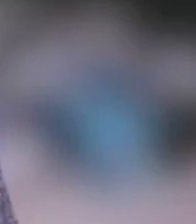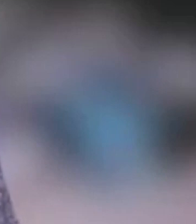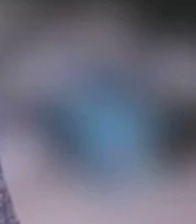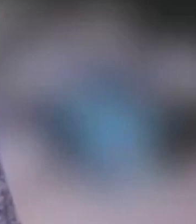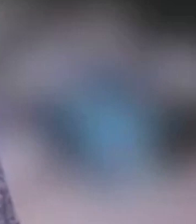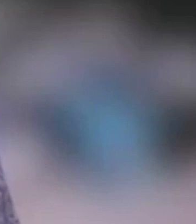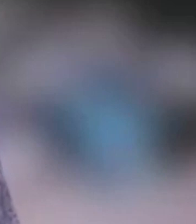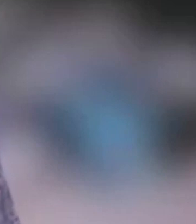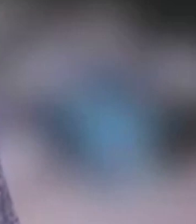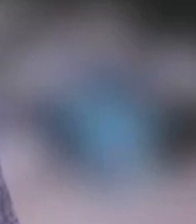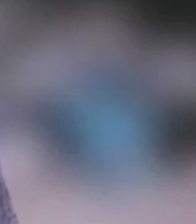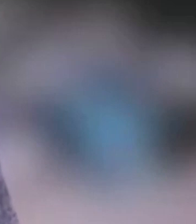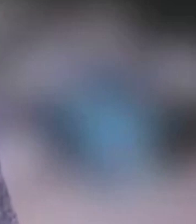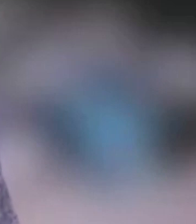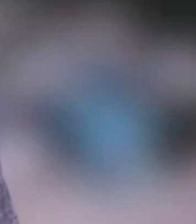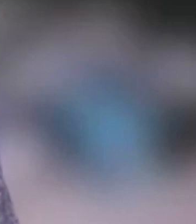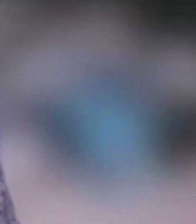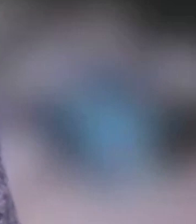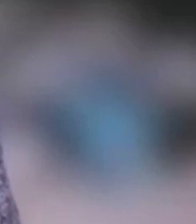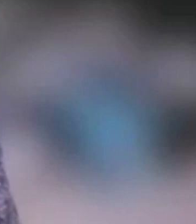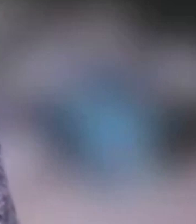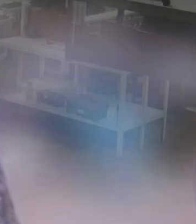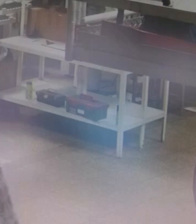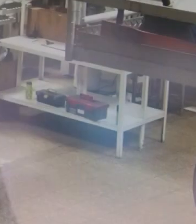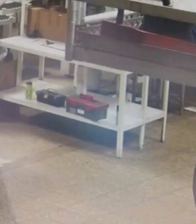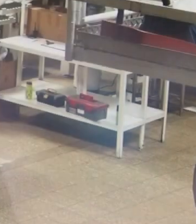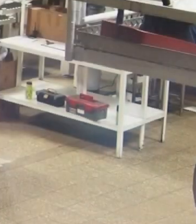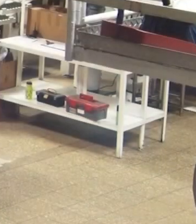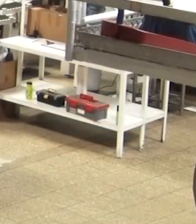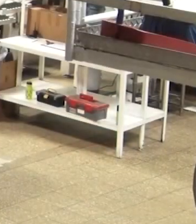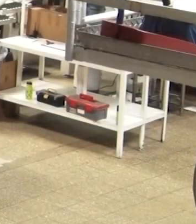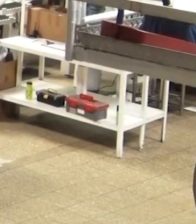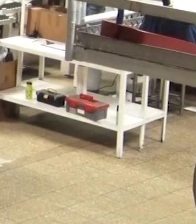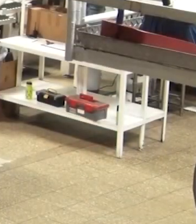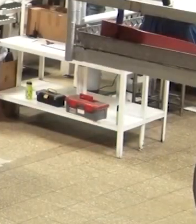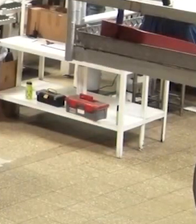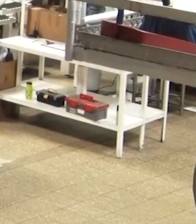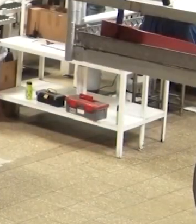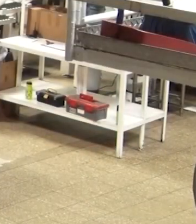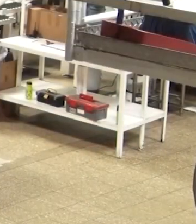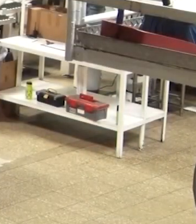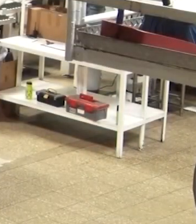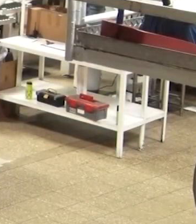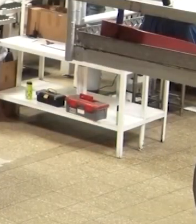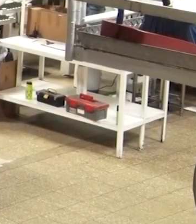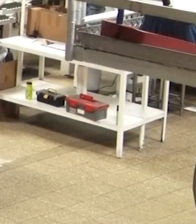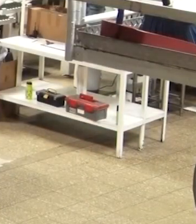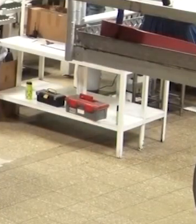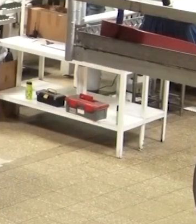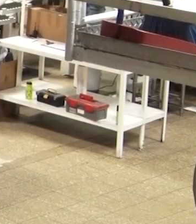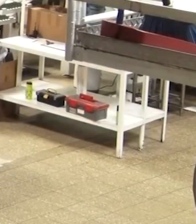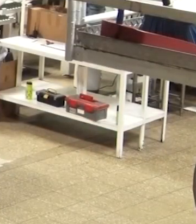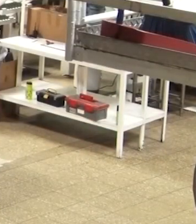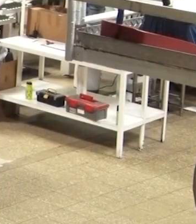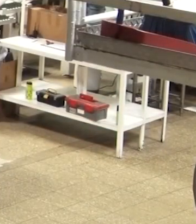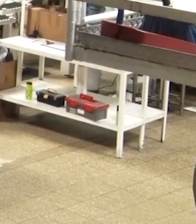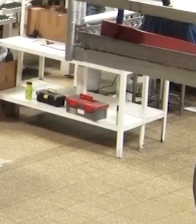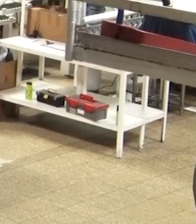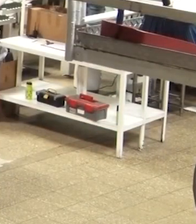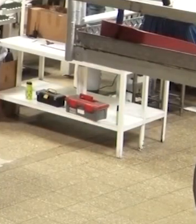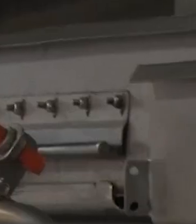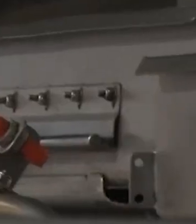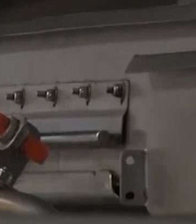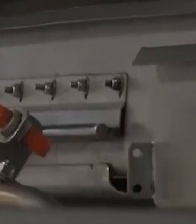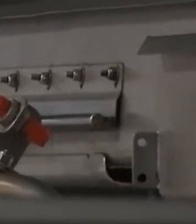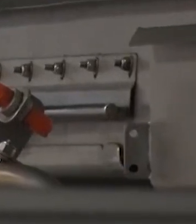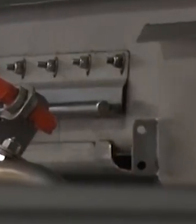existen brechas muy importantes entre los distintos sectores económicos. Hay sectores económicos muy dinámicos, especialmente aquellos que están ligados con el